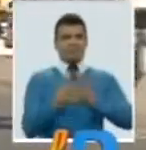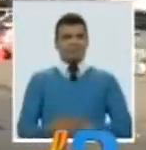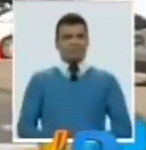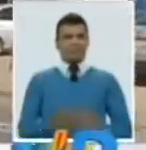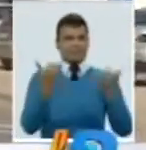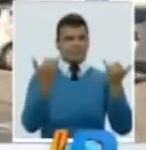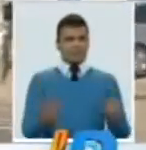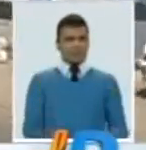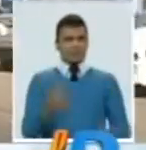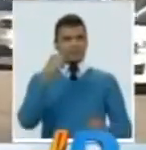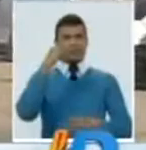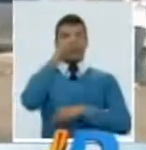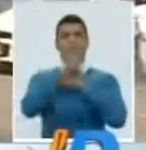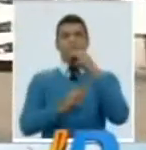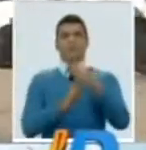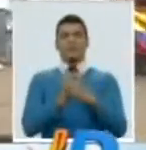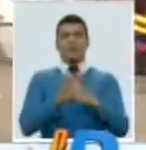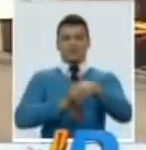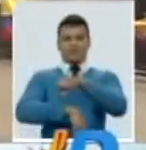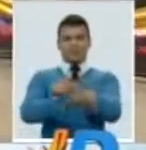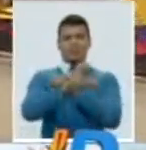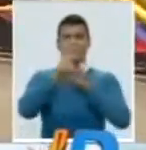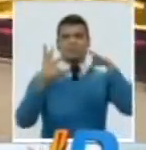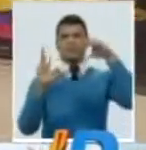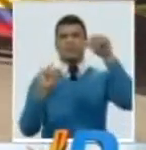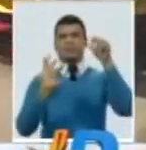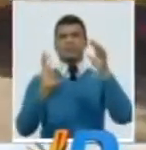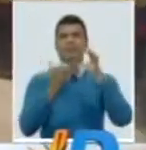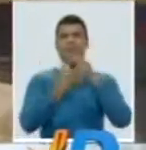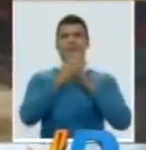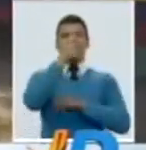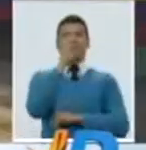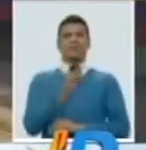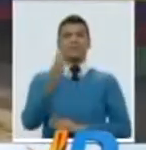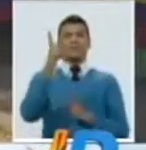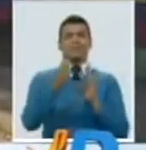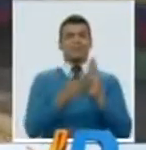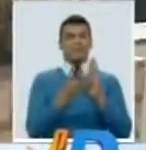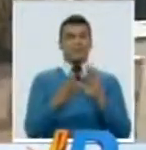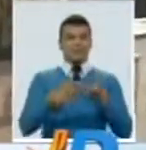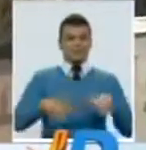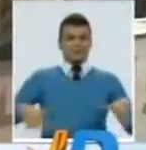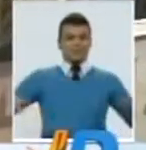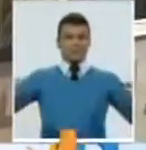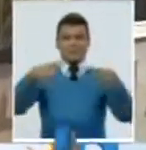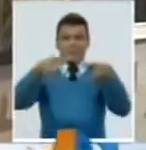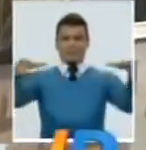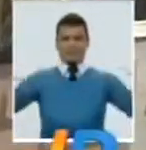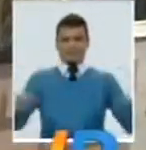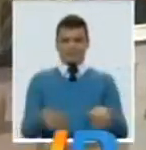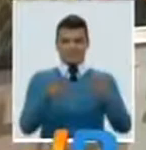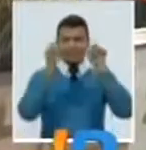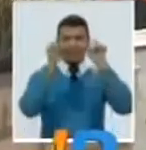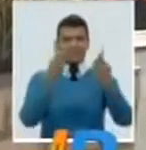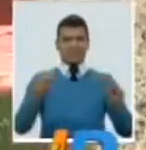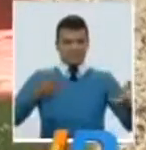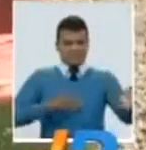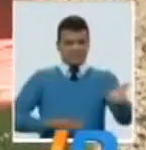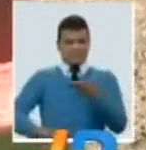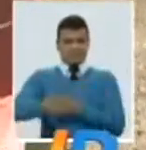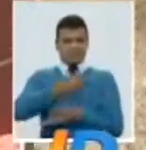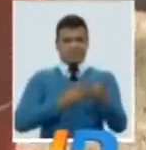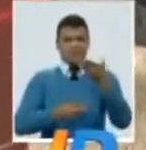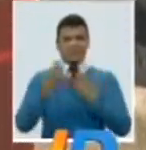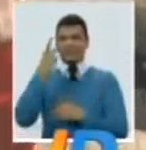Por estos días el Mundial de Fútbol acapara todas las miradas, tanto así que los diferentes espacios donde la gente comparte para ver los partidos